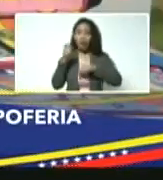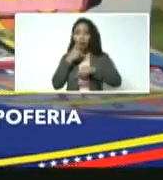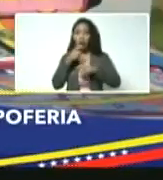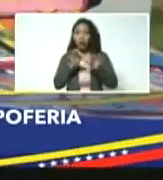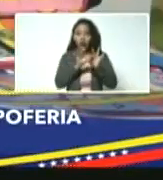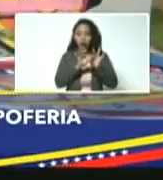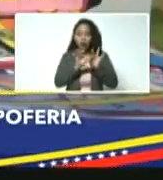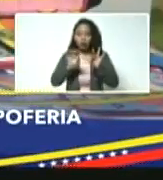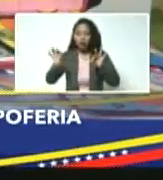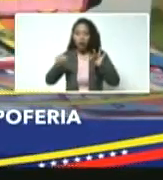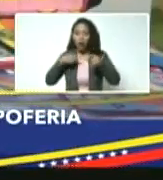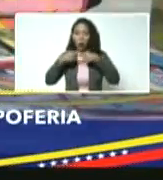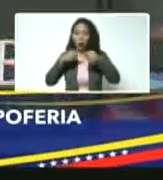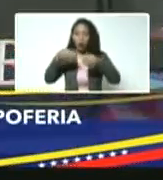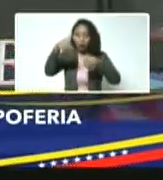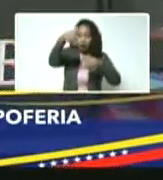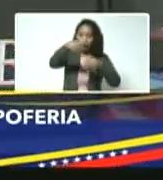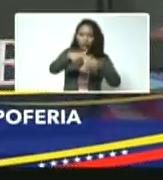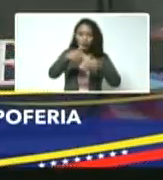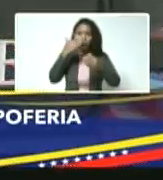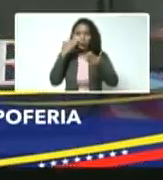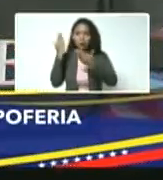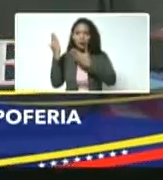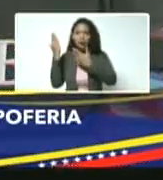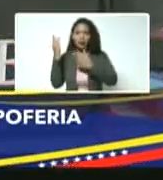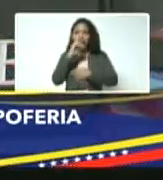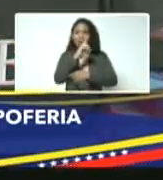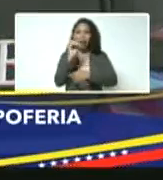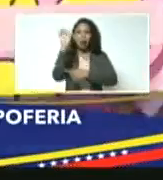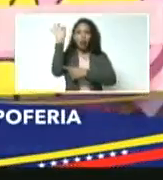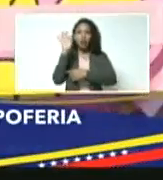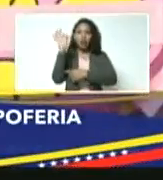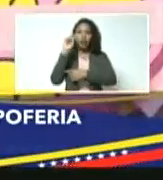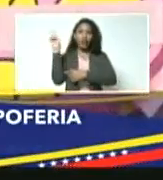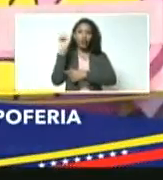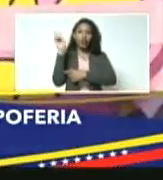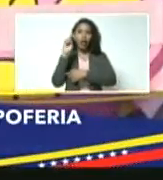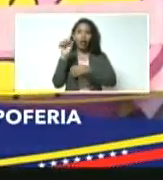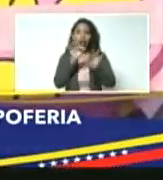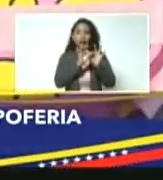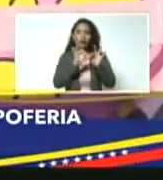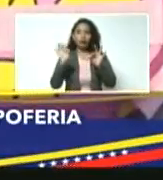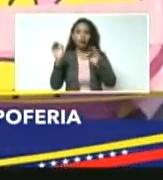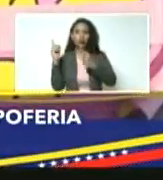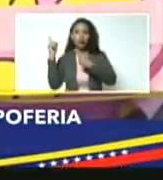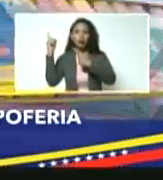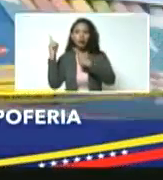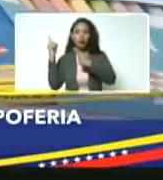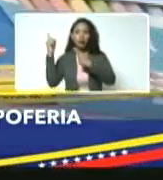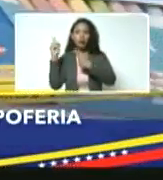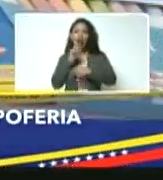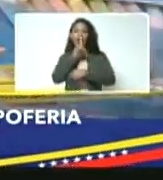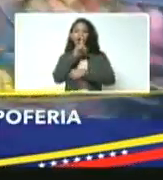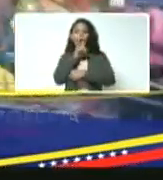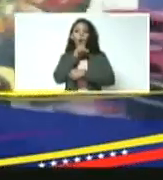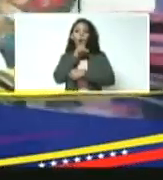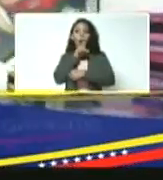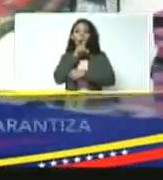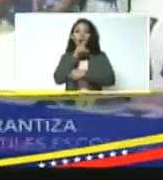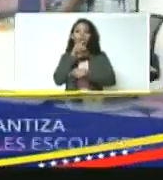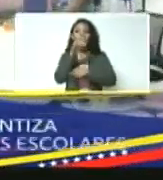cartuchera, una belleza. 100% venezolana la cartuchera, las guacamayas. ¿Qué te parece?